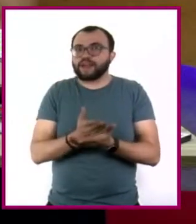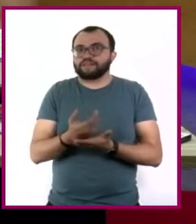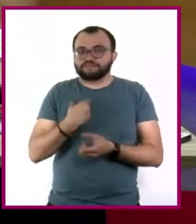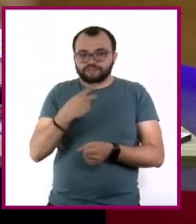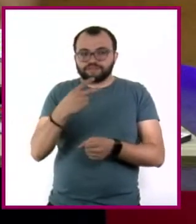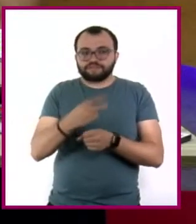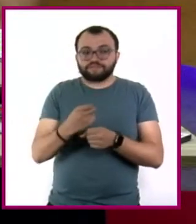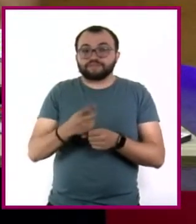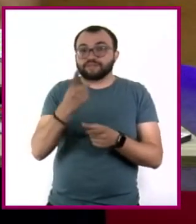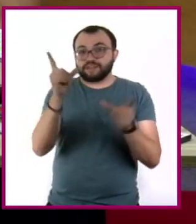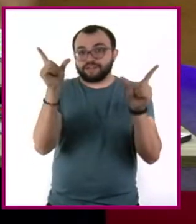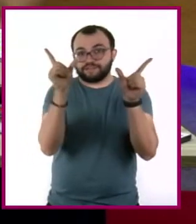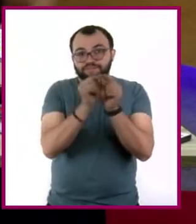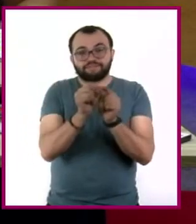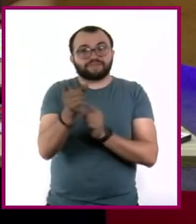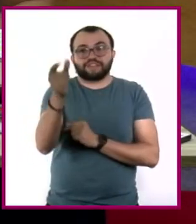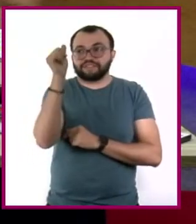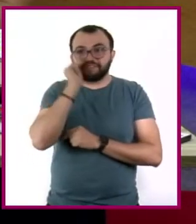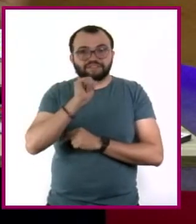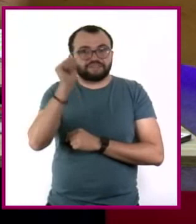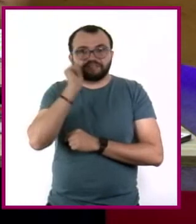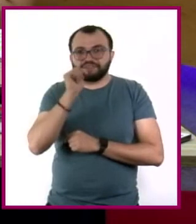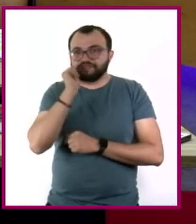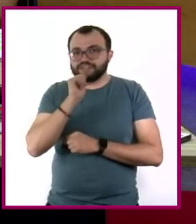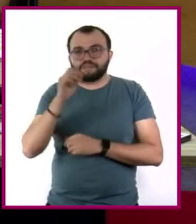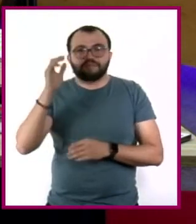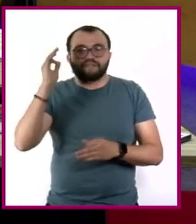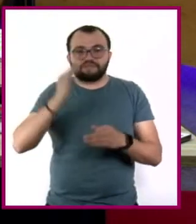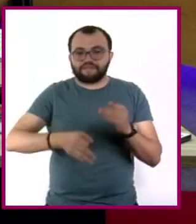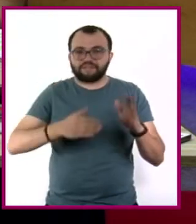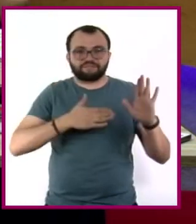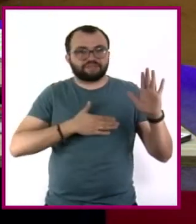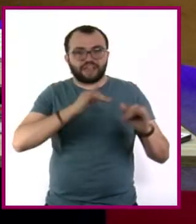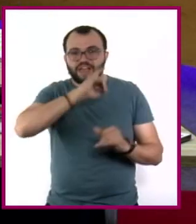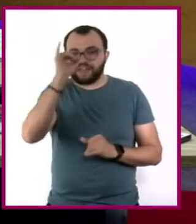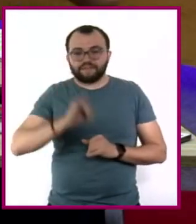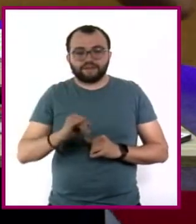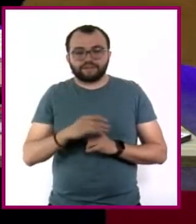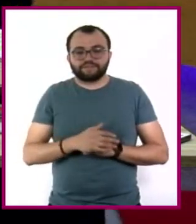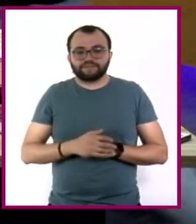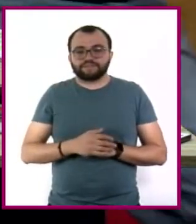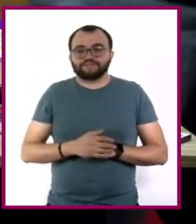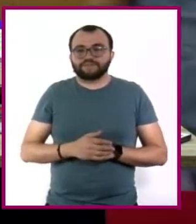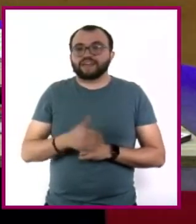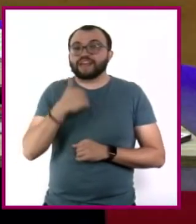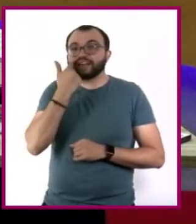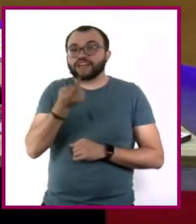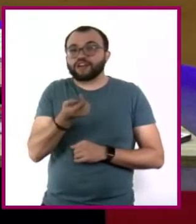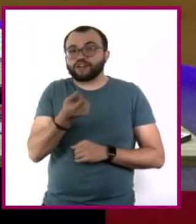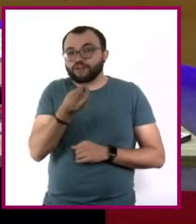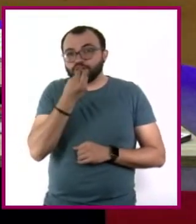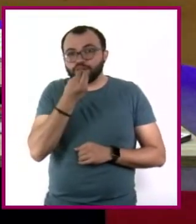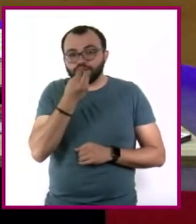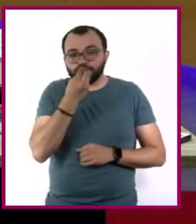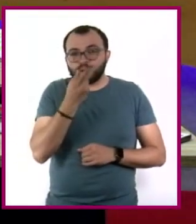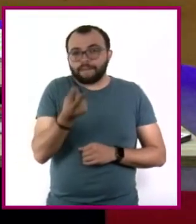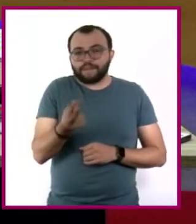En resumen, siempre. Ay, espérame. Bueno, Eustaquio. Ay, que quiere croquetas. Ahorita regreso.